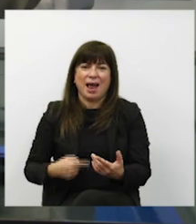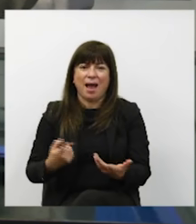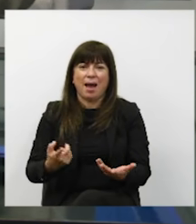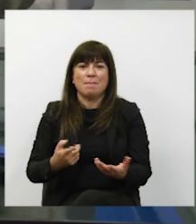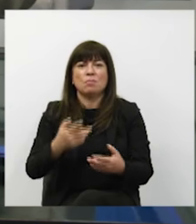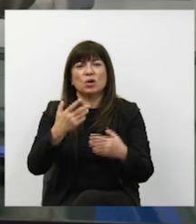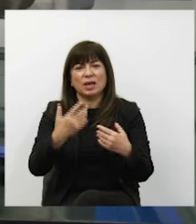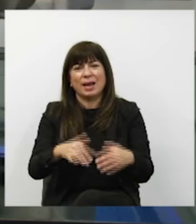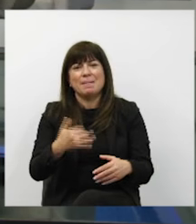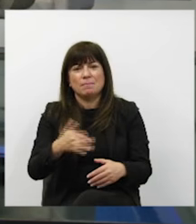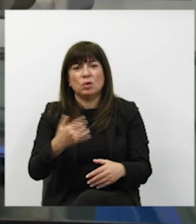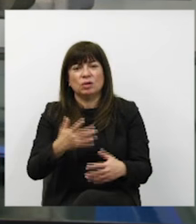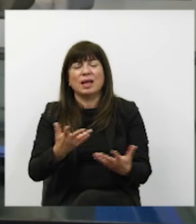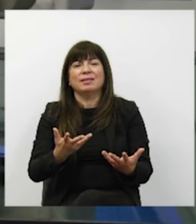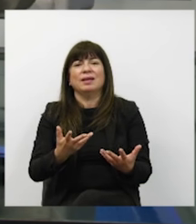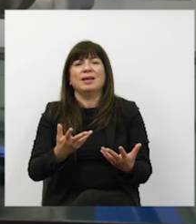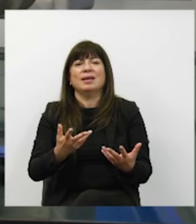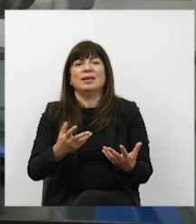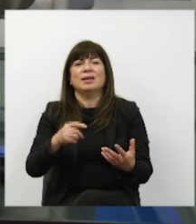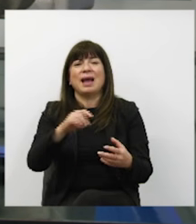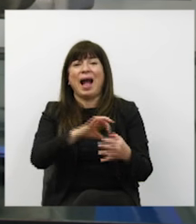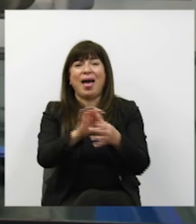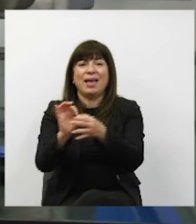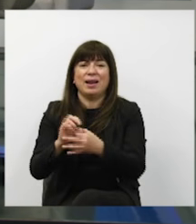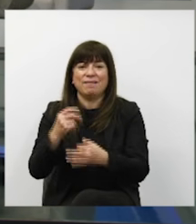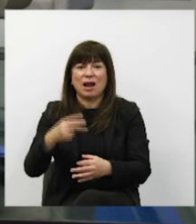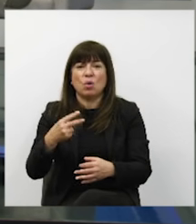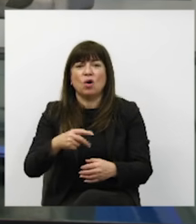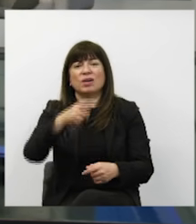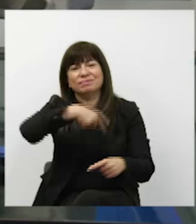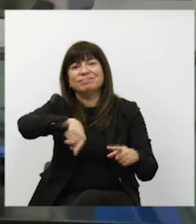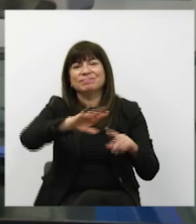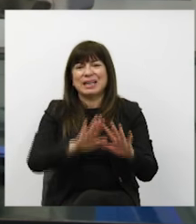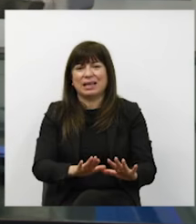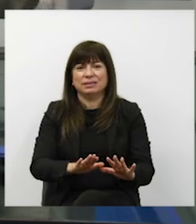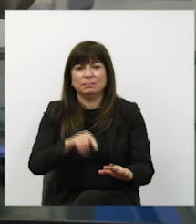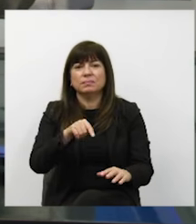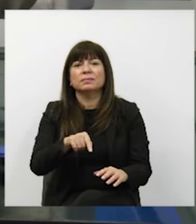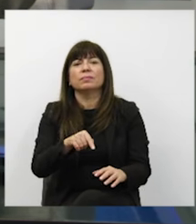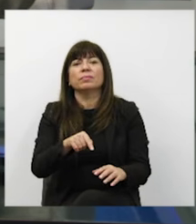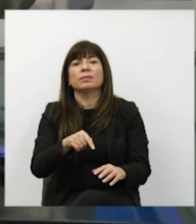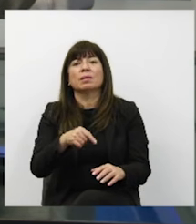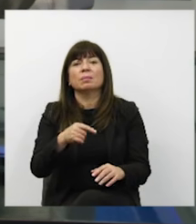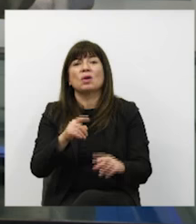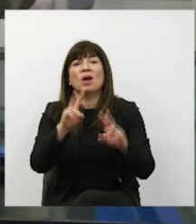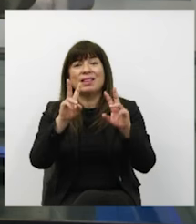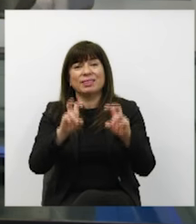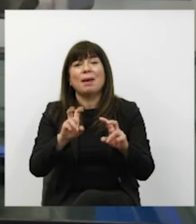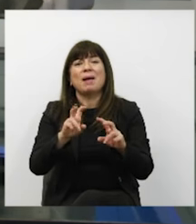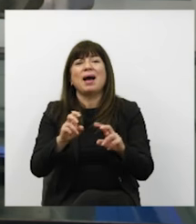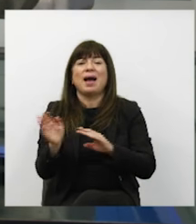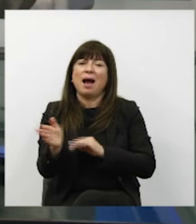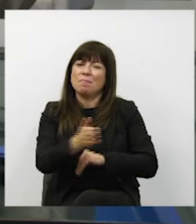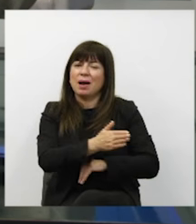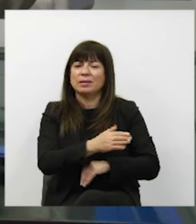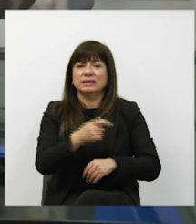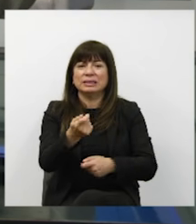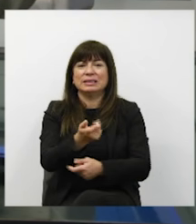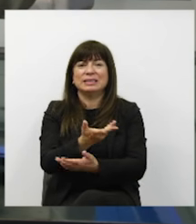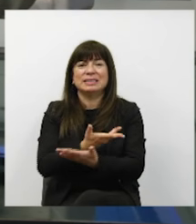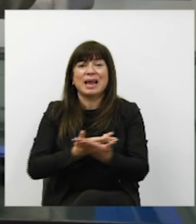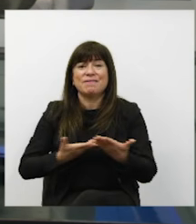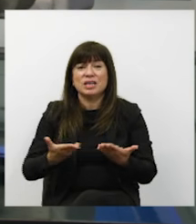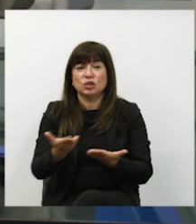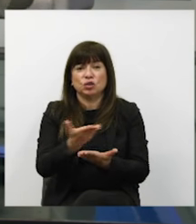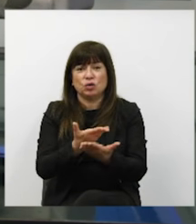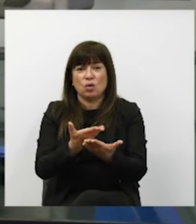esté donde están los centros de consumo. Ahora, ¿dónde sí creemos que tenemos una oportunidad? Es en el tema de servicio. O sea, en el fondo,